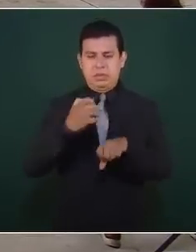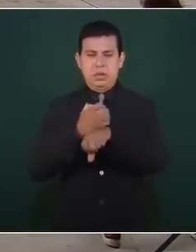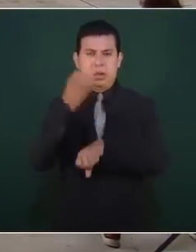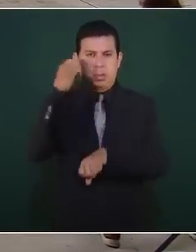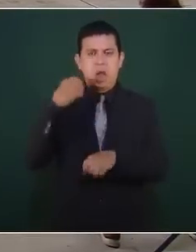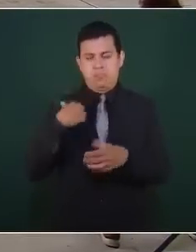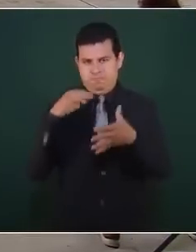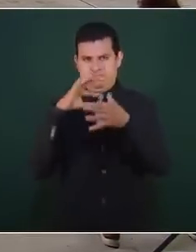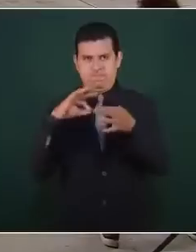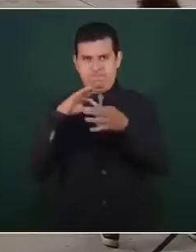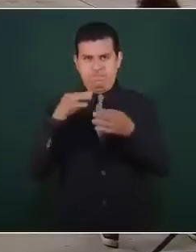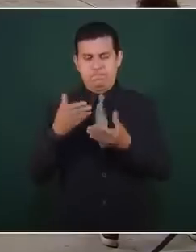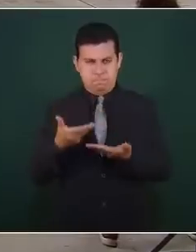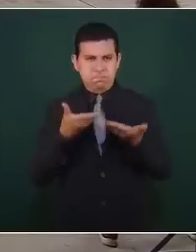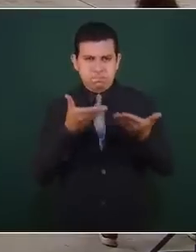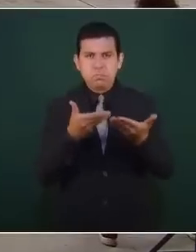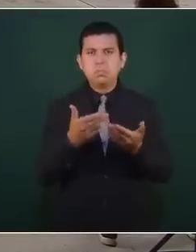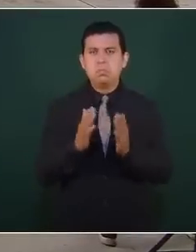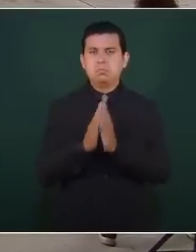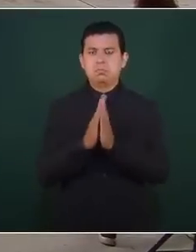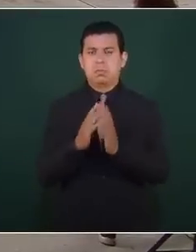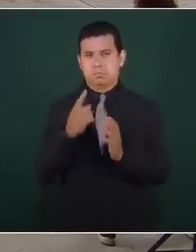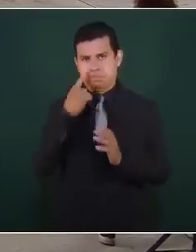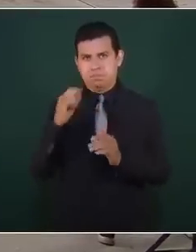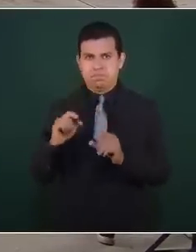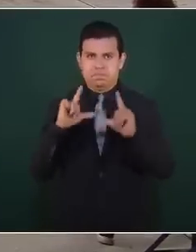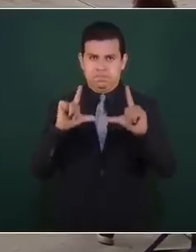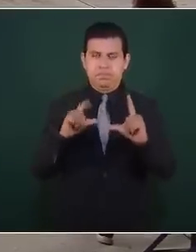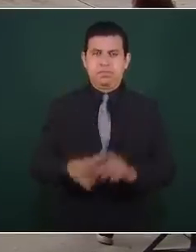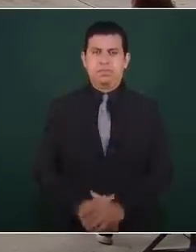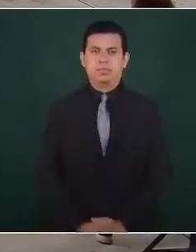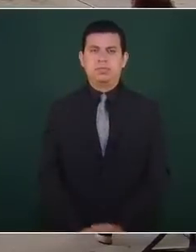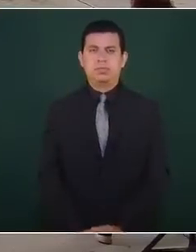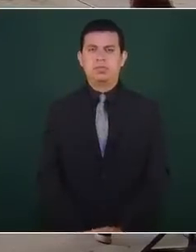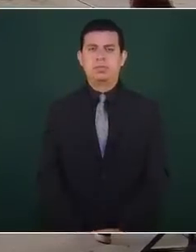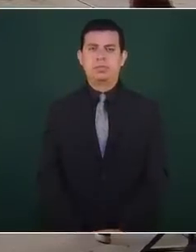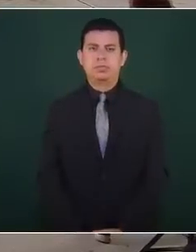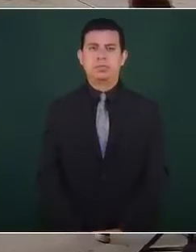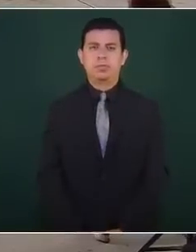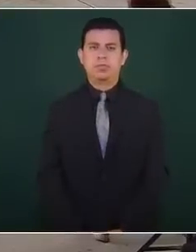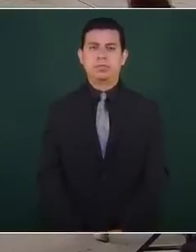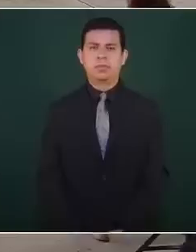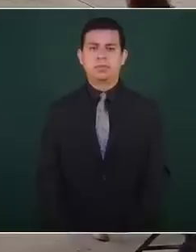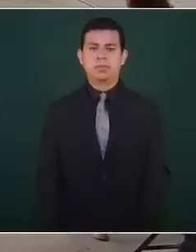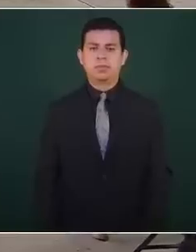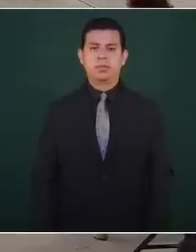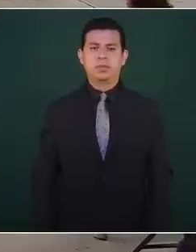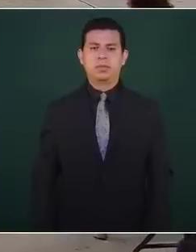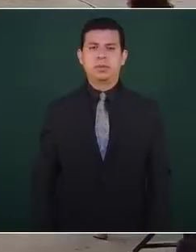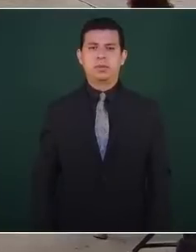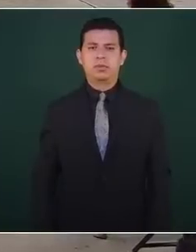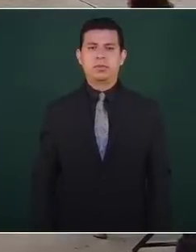Oaxaca. Por favor, las láminas. Bien, iniciamos con mencionar